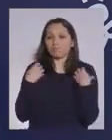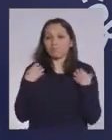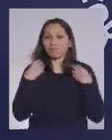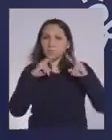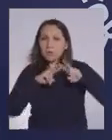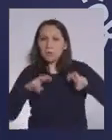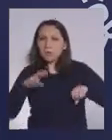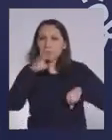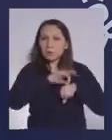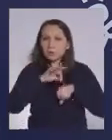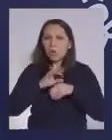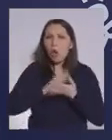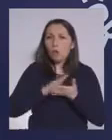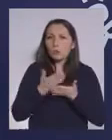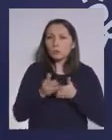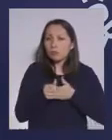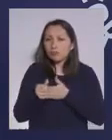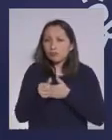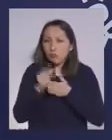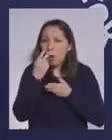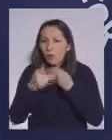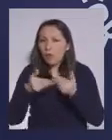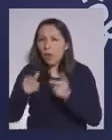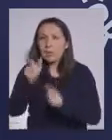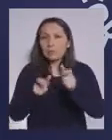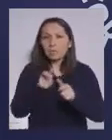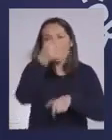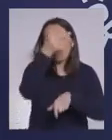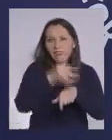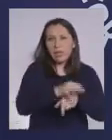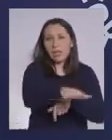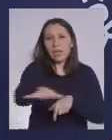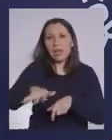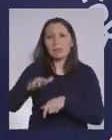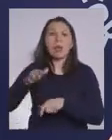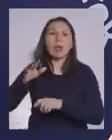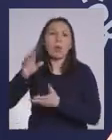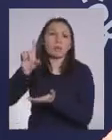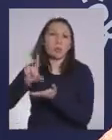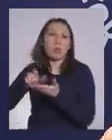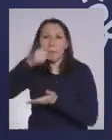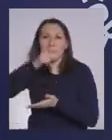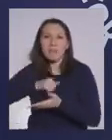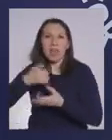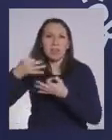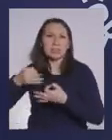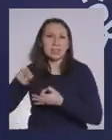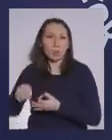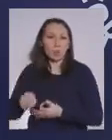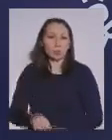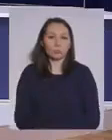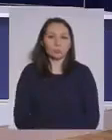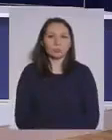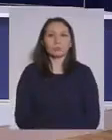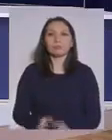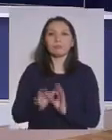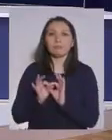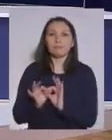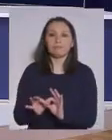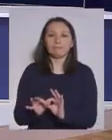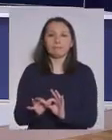epidemiológica y el seguimiento de las personas que están en el sector privado de seguro muchas gracias